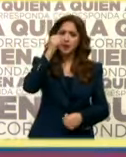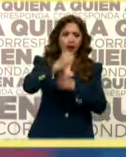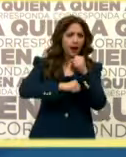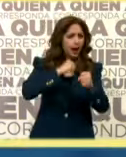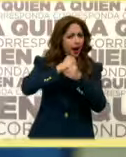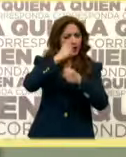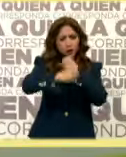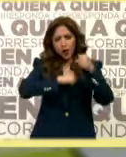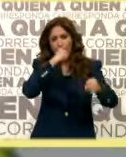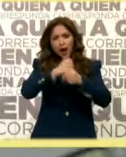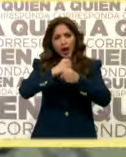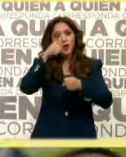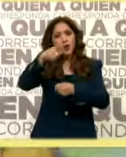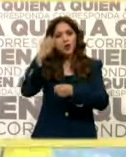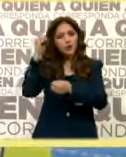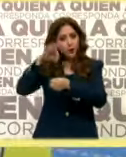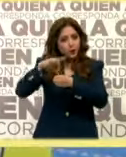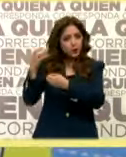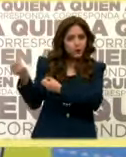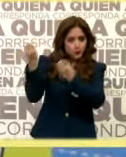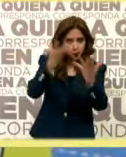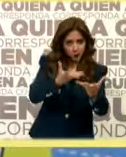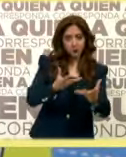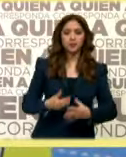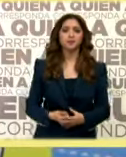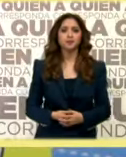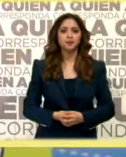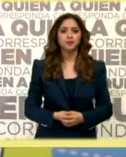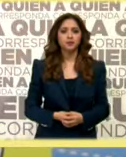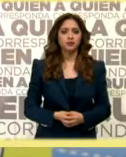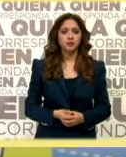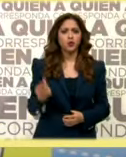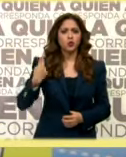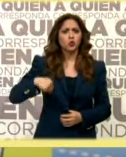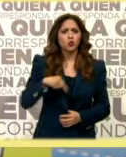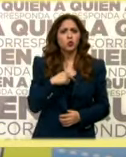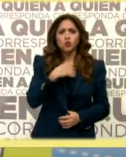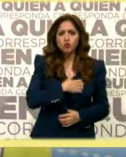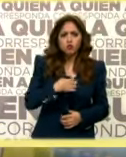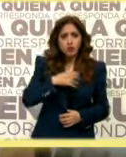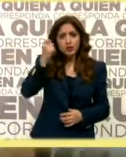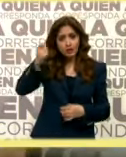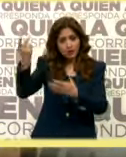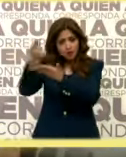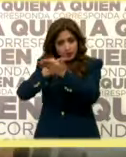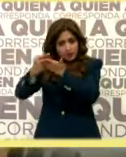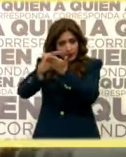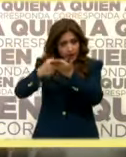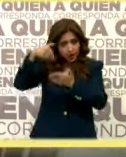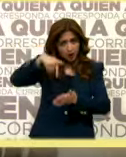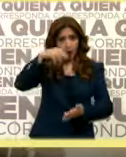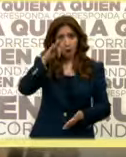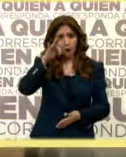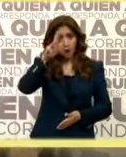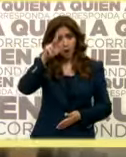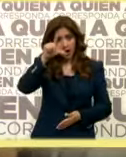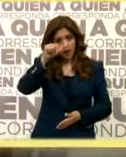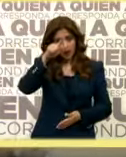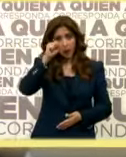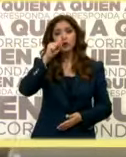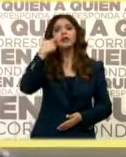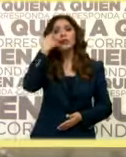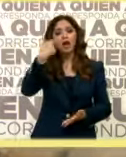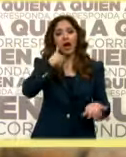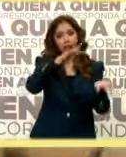de México cuentan con su donativo. Para nosotros es un placer poder colaborar con los productos y los diseños que tenemos en Fulanitos para apoyar a